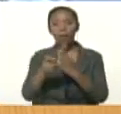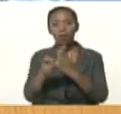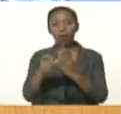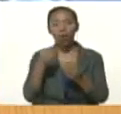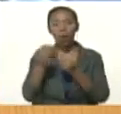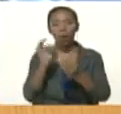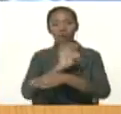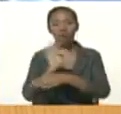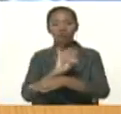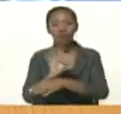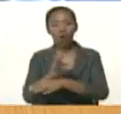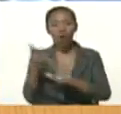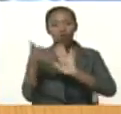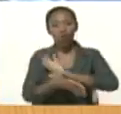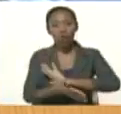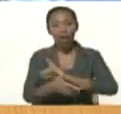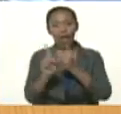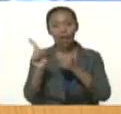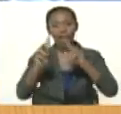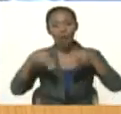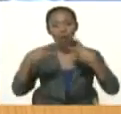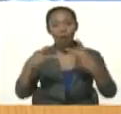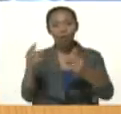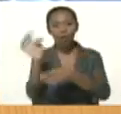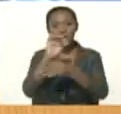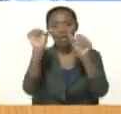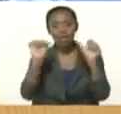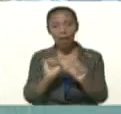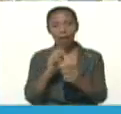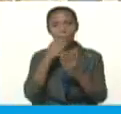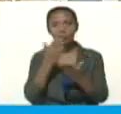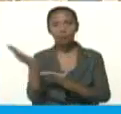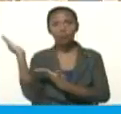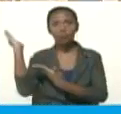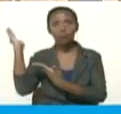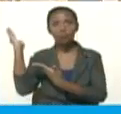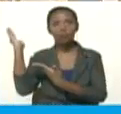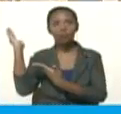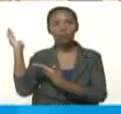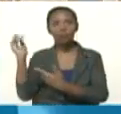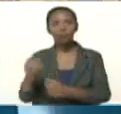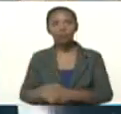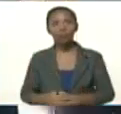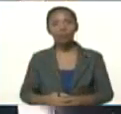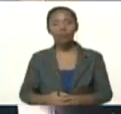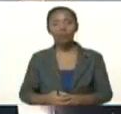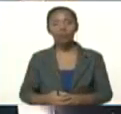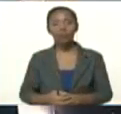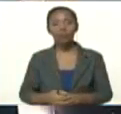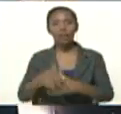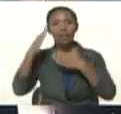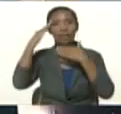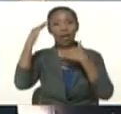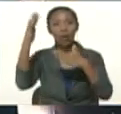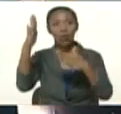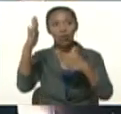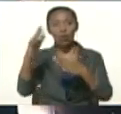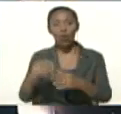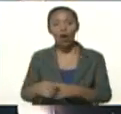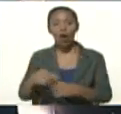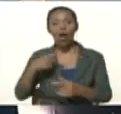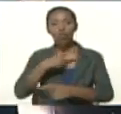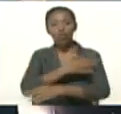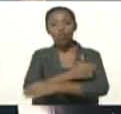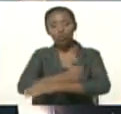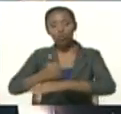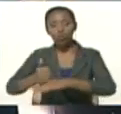va a funcionar este nuevo sistema de registro. Adelante. Saludo a mi comandante jefe, a usted y a todas las autoridades